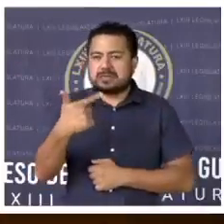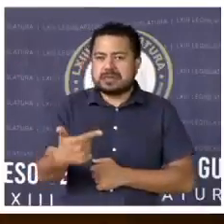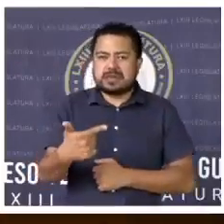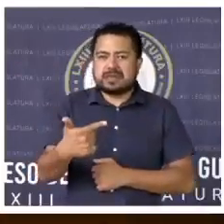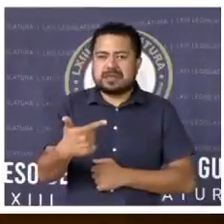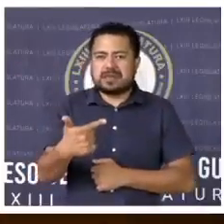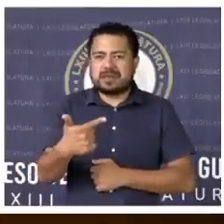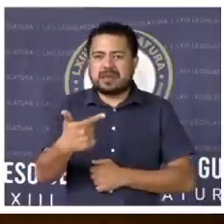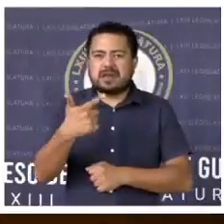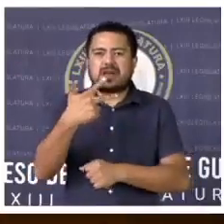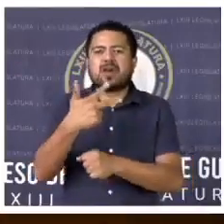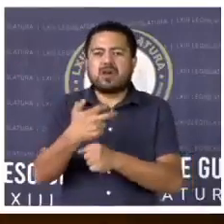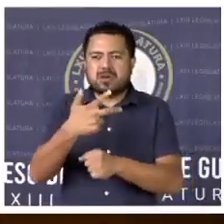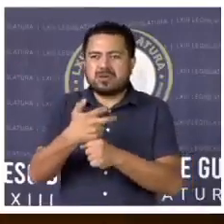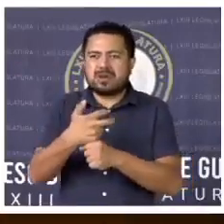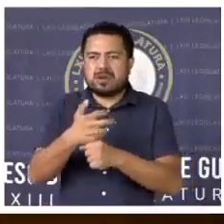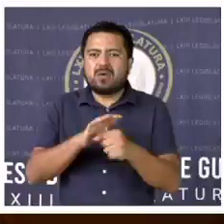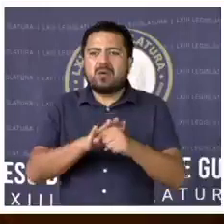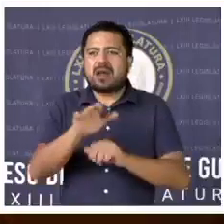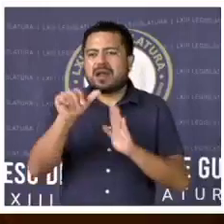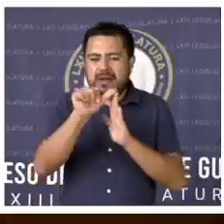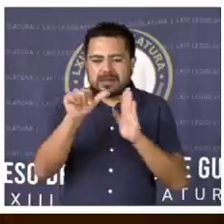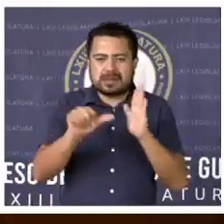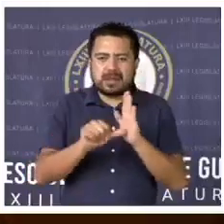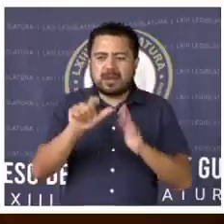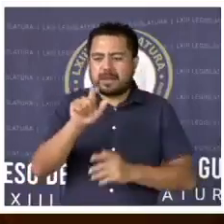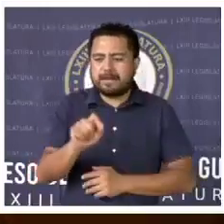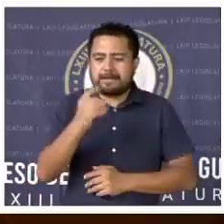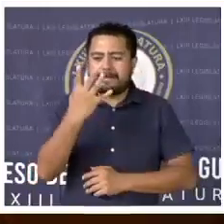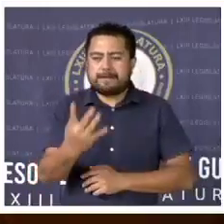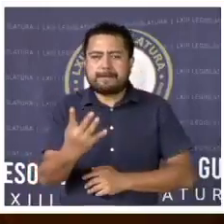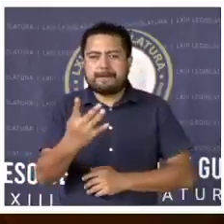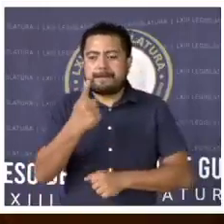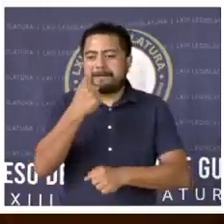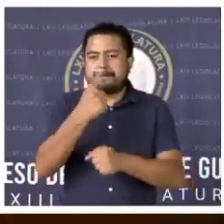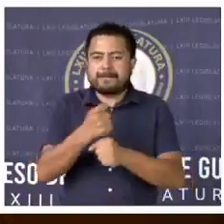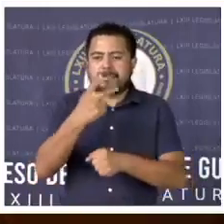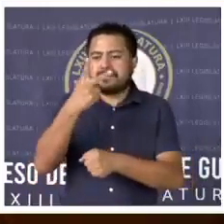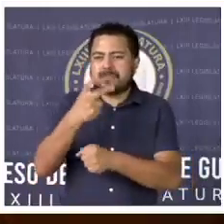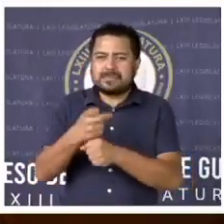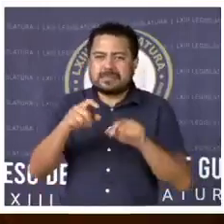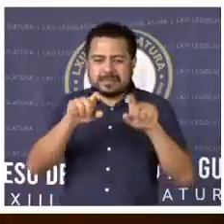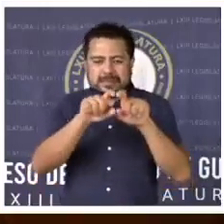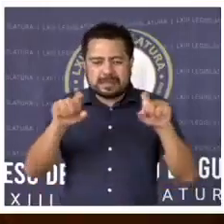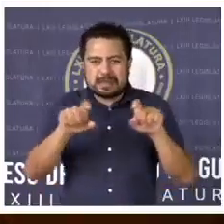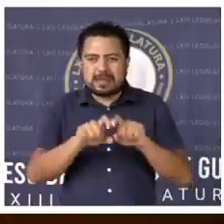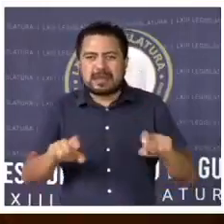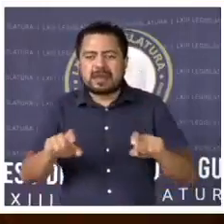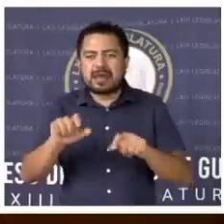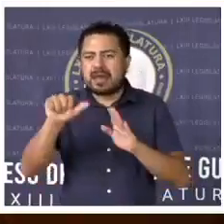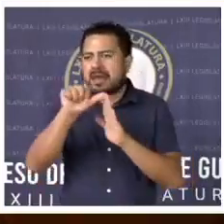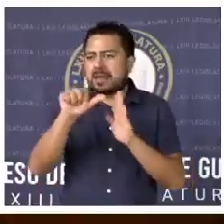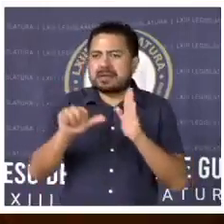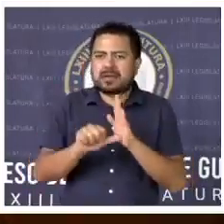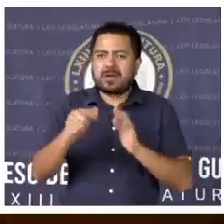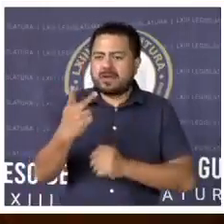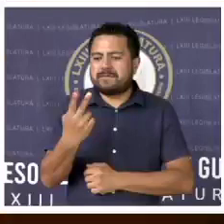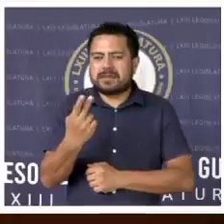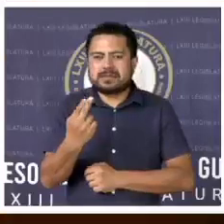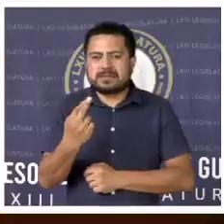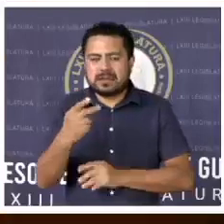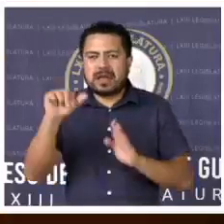siete y octava del artículo 24 el primero y segundo párrafo del artículo 25